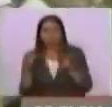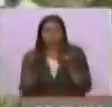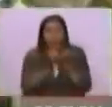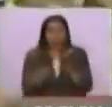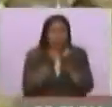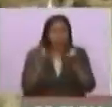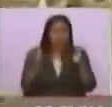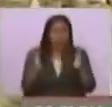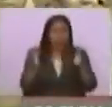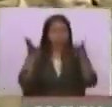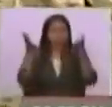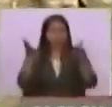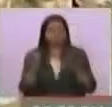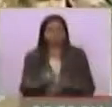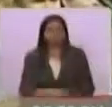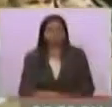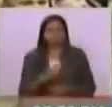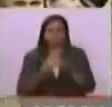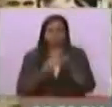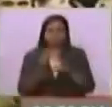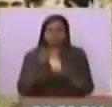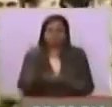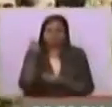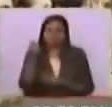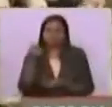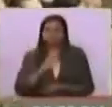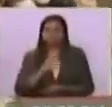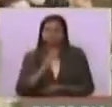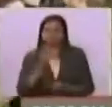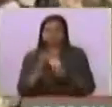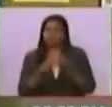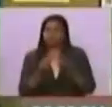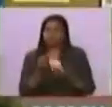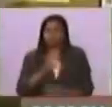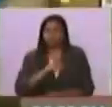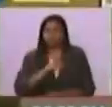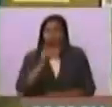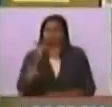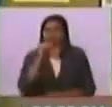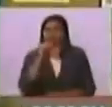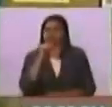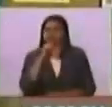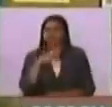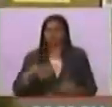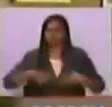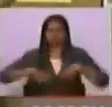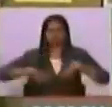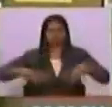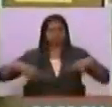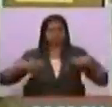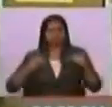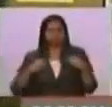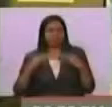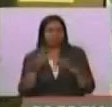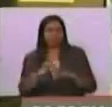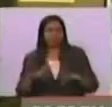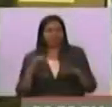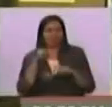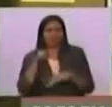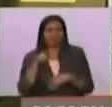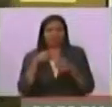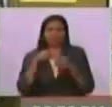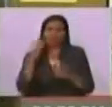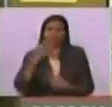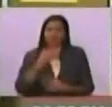Para eso va a ser la plata. No para mí, porque uno no anhela riqueza, ni uno no vive nada de eso. Pero la verdad y